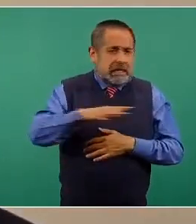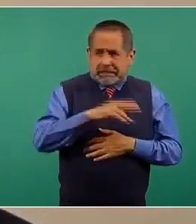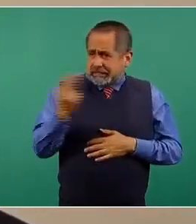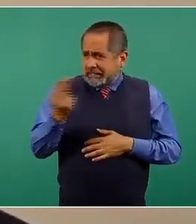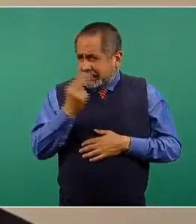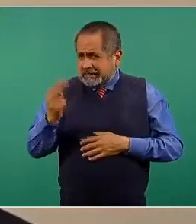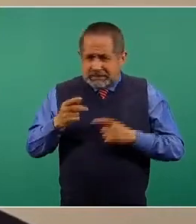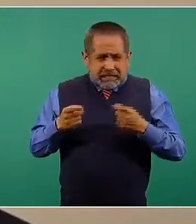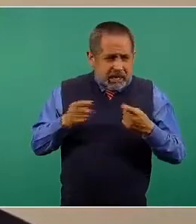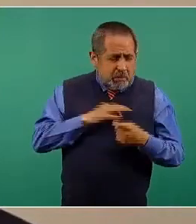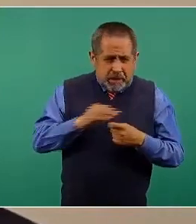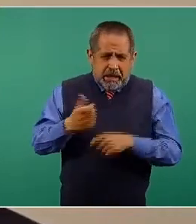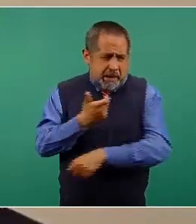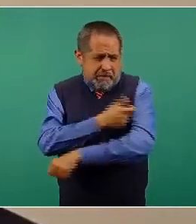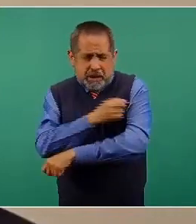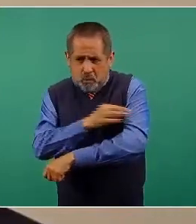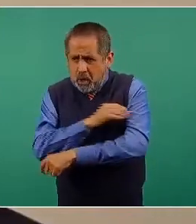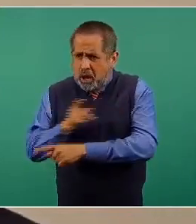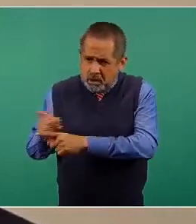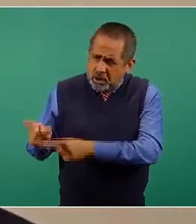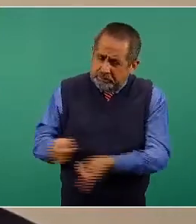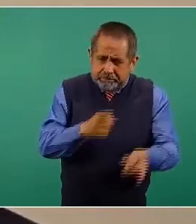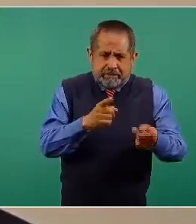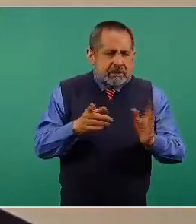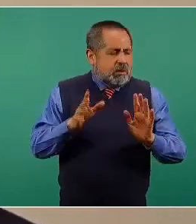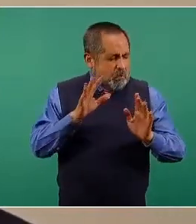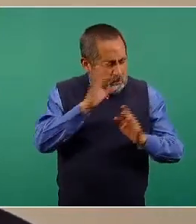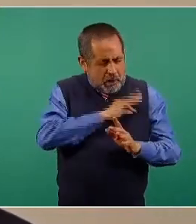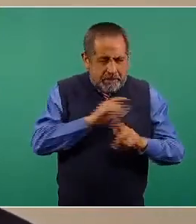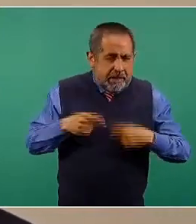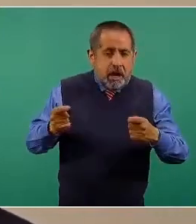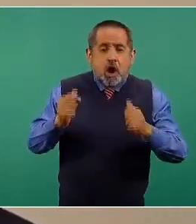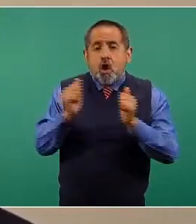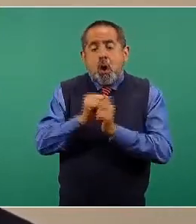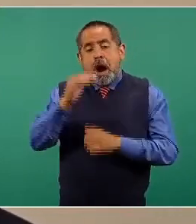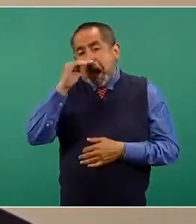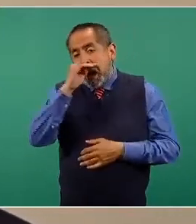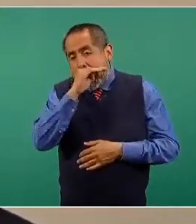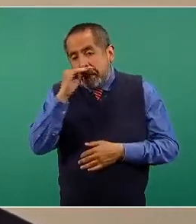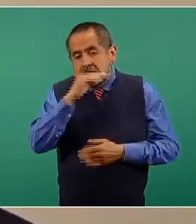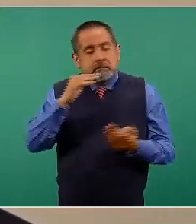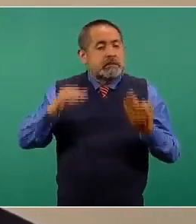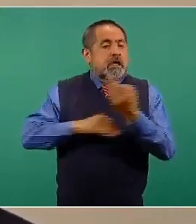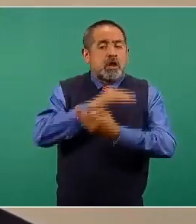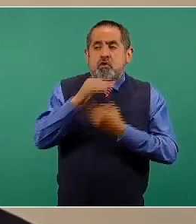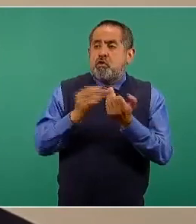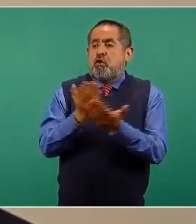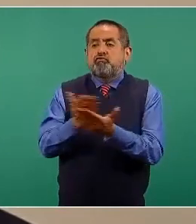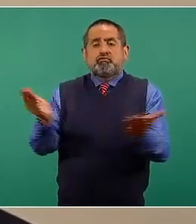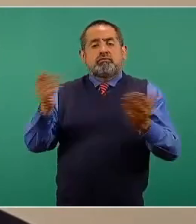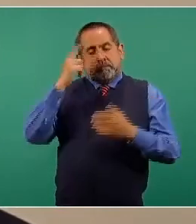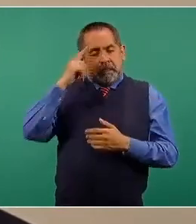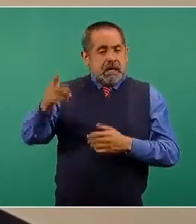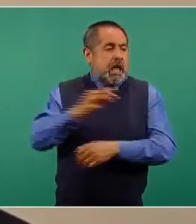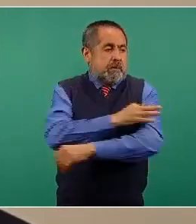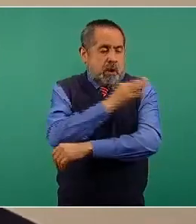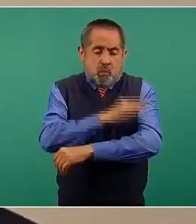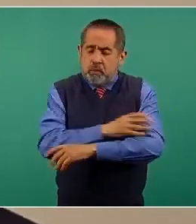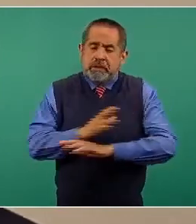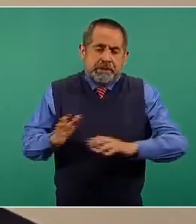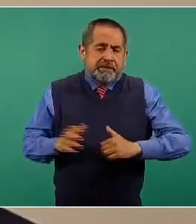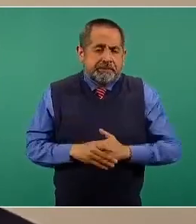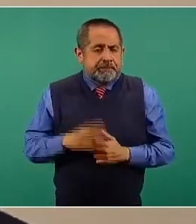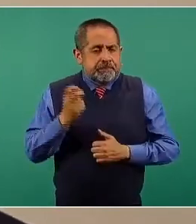requieren y pueden vacunarse tengan el acceso gratuito y universal a la vacuna. Entonces, por lo